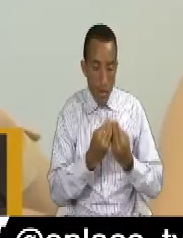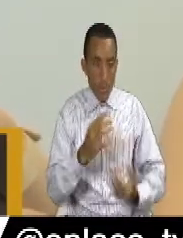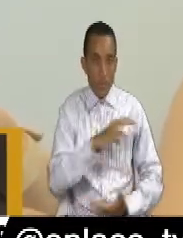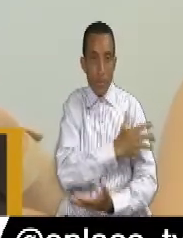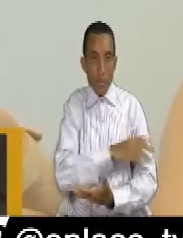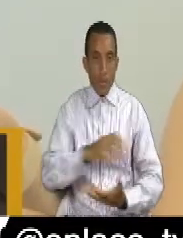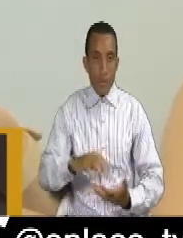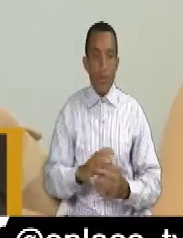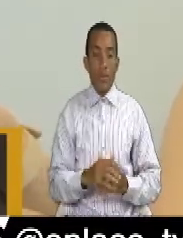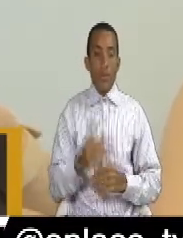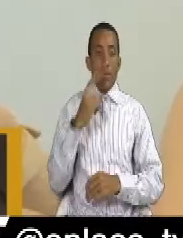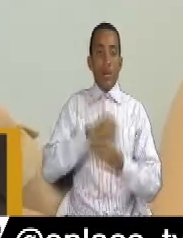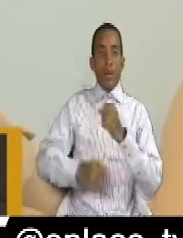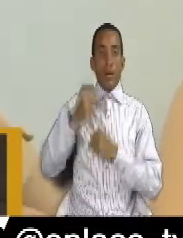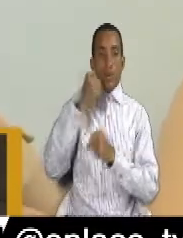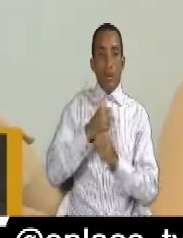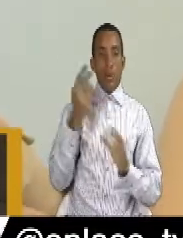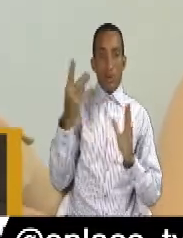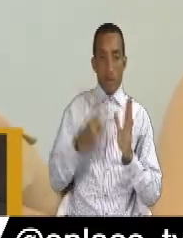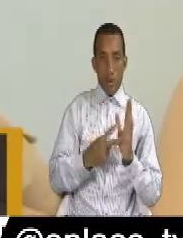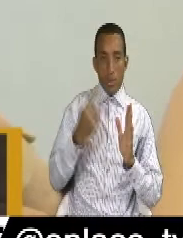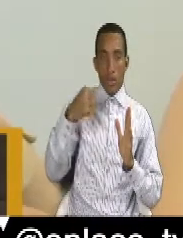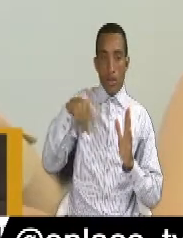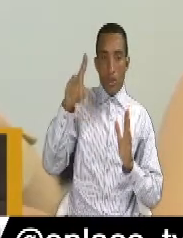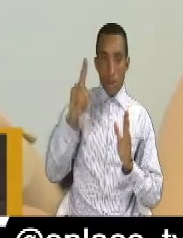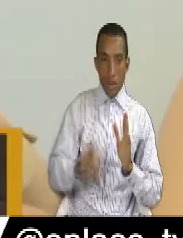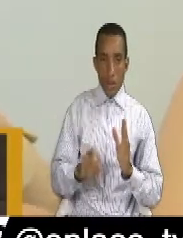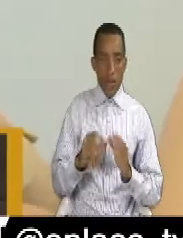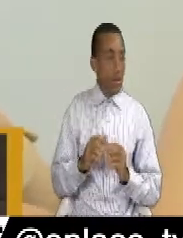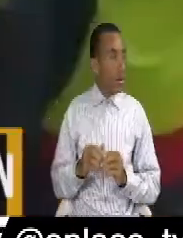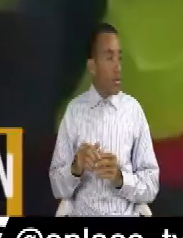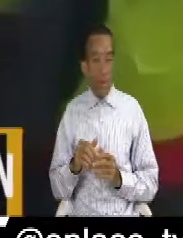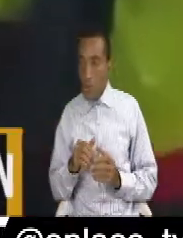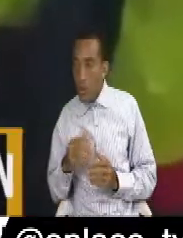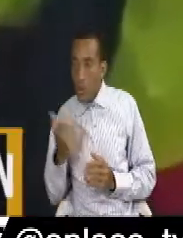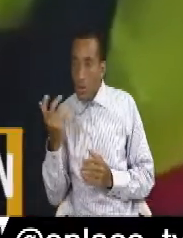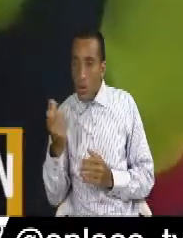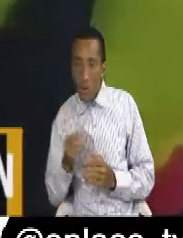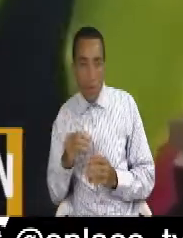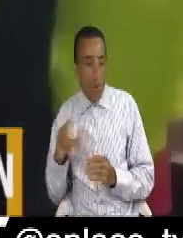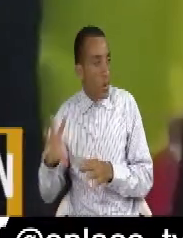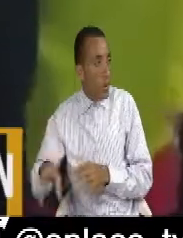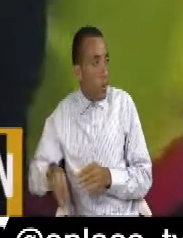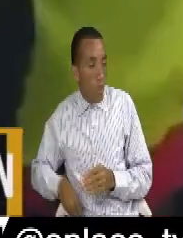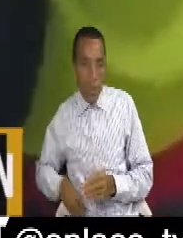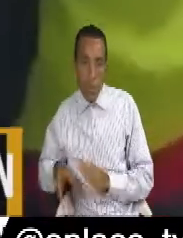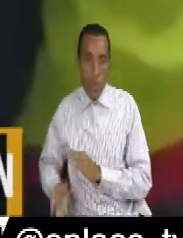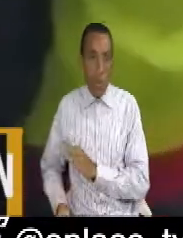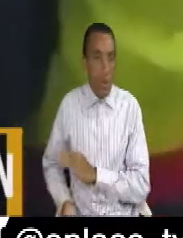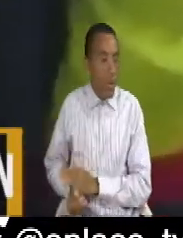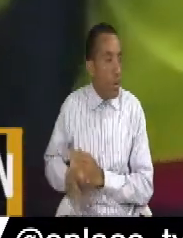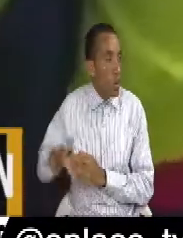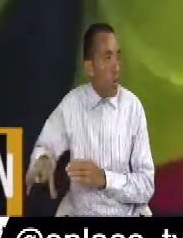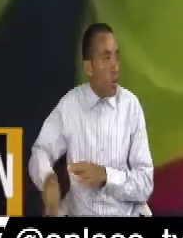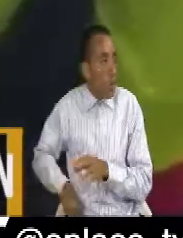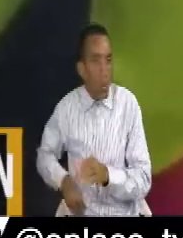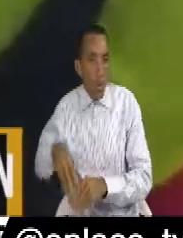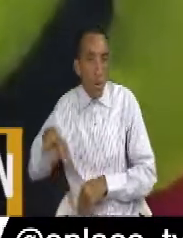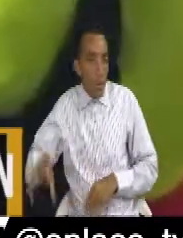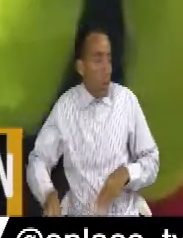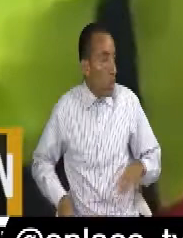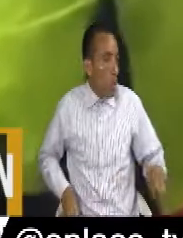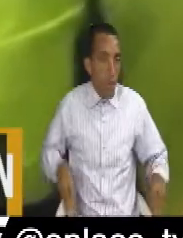año 2016, se venían apropiando de dinero relacionado de auxilios de transporte que estaban destinados por la alcaldía municipal